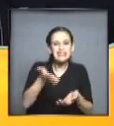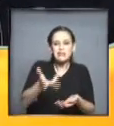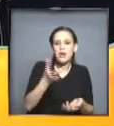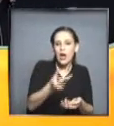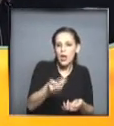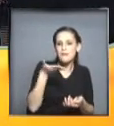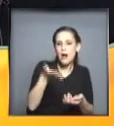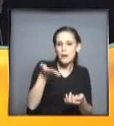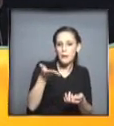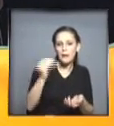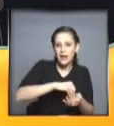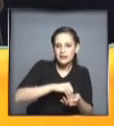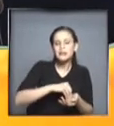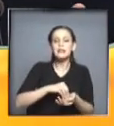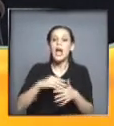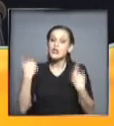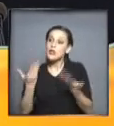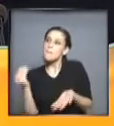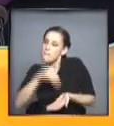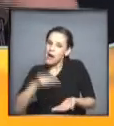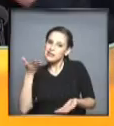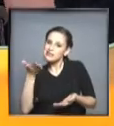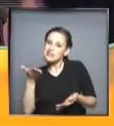que determinados vivos, al aumentar la demanda,